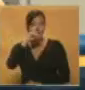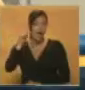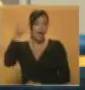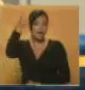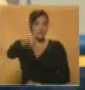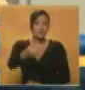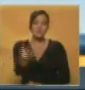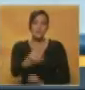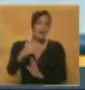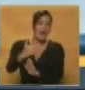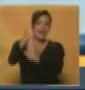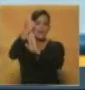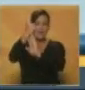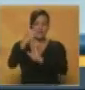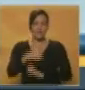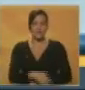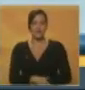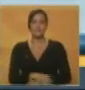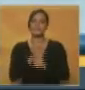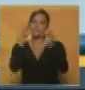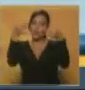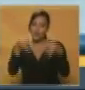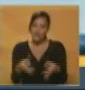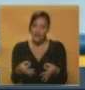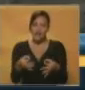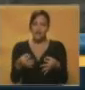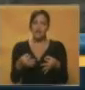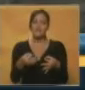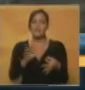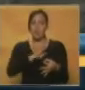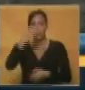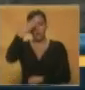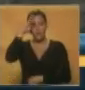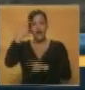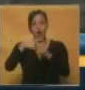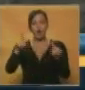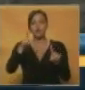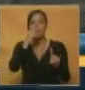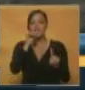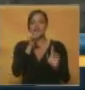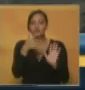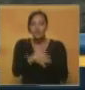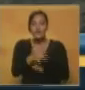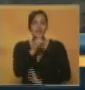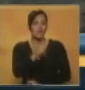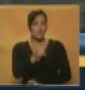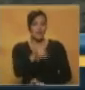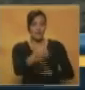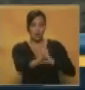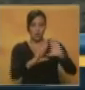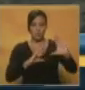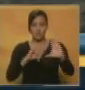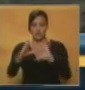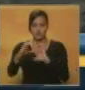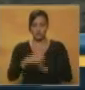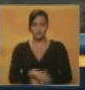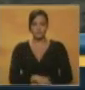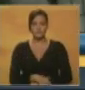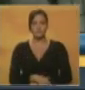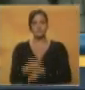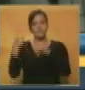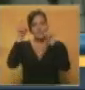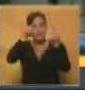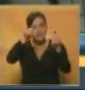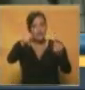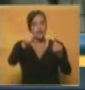años encabezó la Dirección de Seguridad del Estado y otras dependencias relacionadas con informática y comunicaciones. Durante el taller sobre la